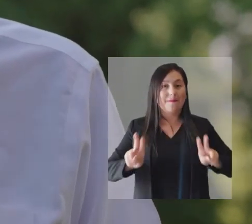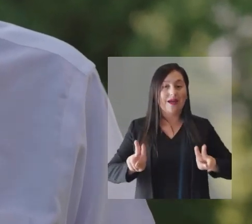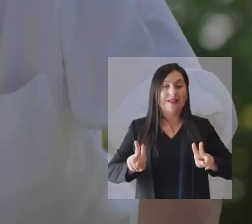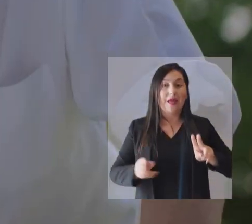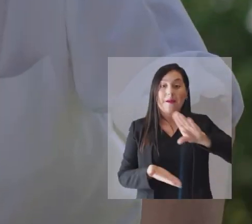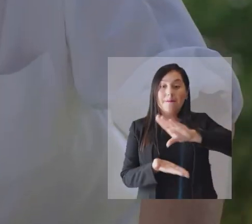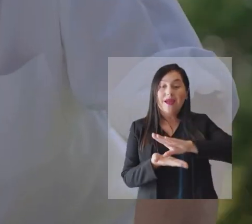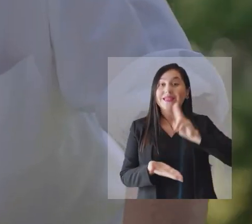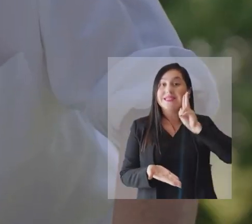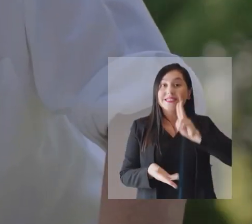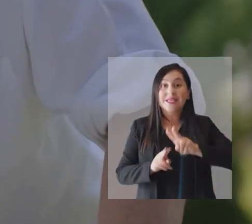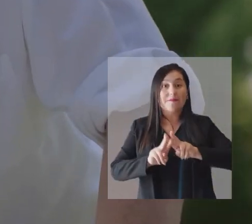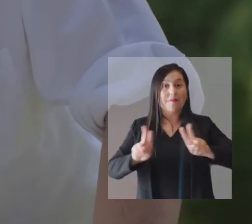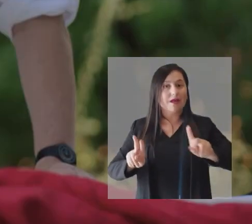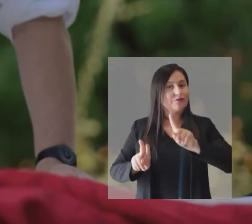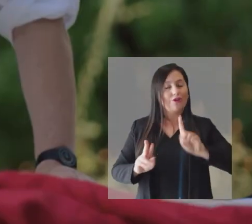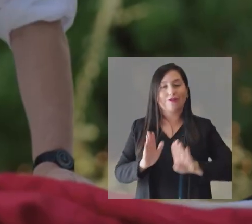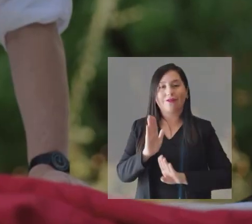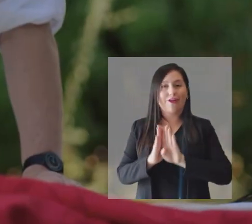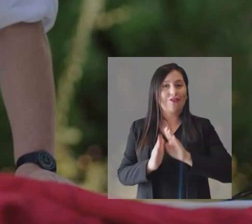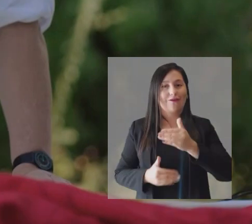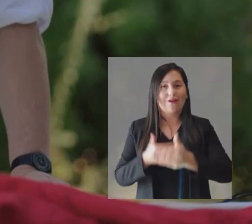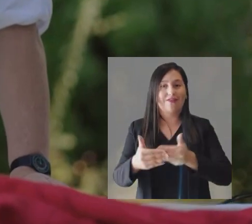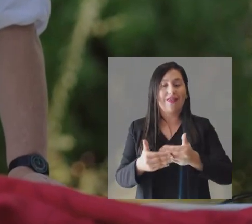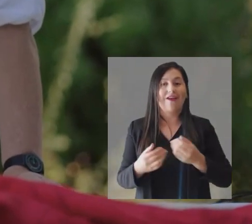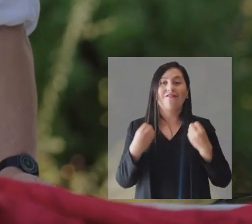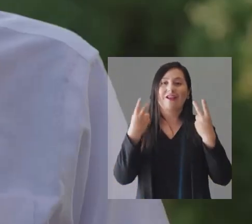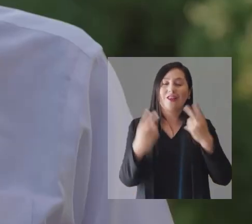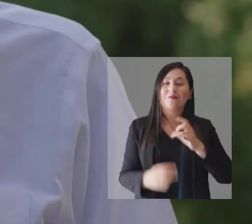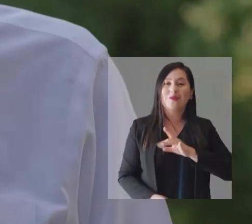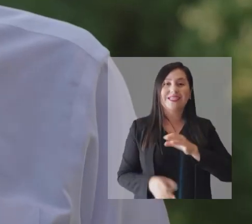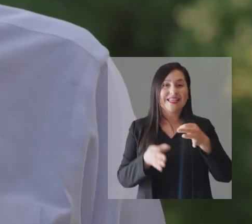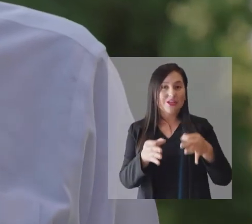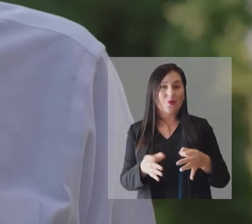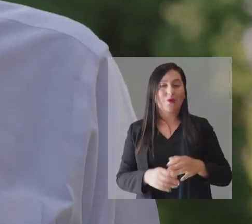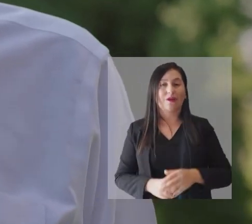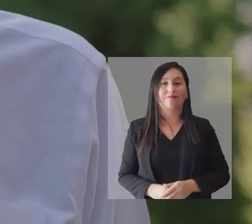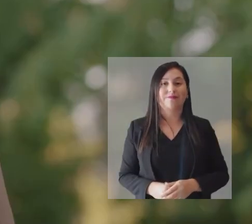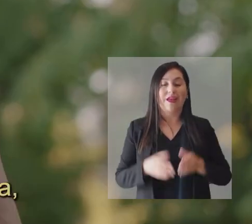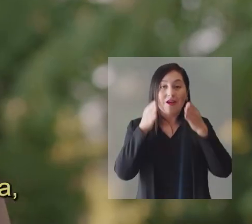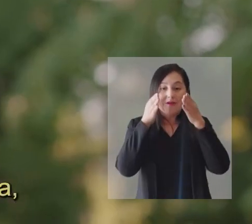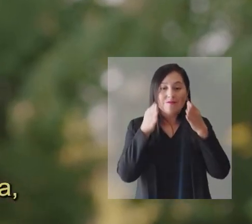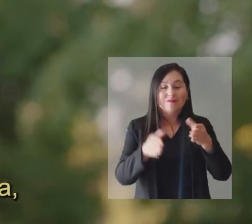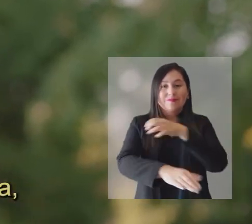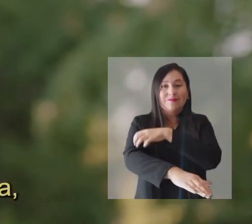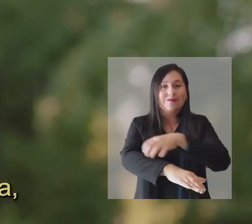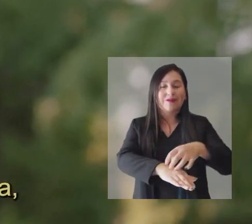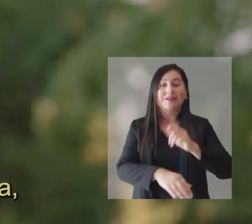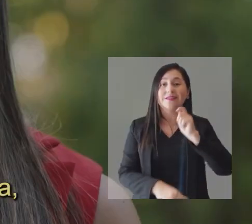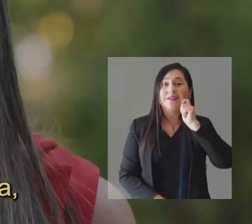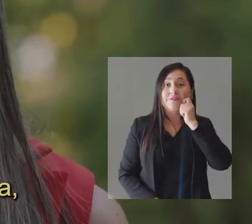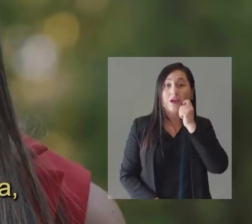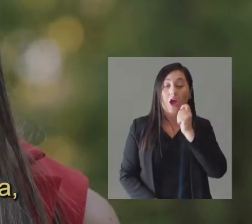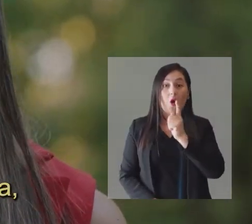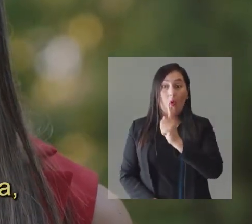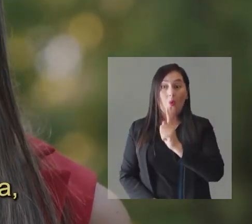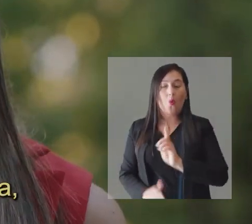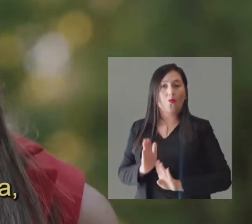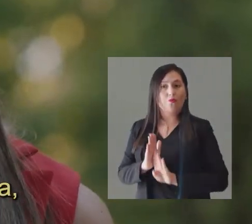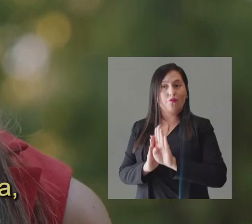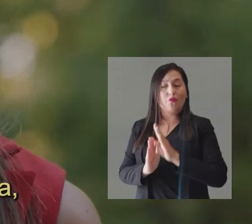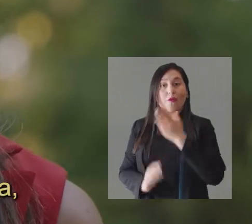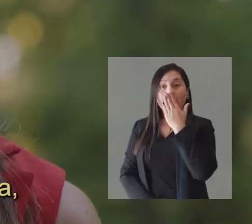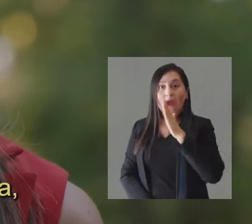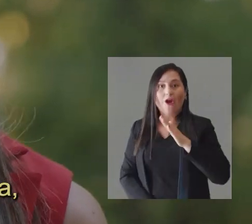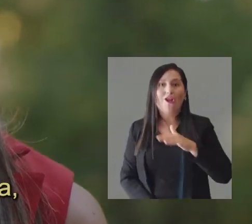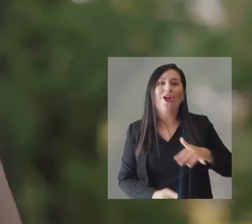en paz los países sin paz no se desarrollan ni progresan valientes por un chile seguro descentralizar chile significa que cuando